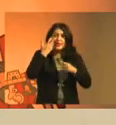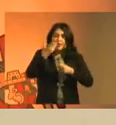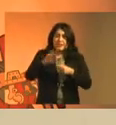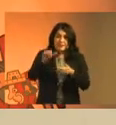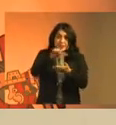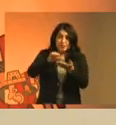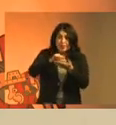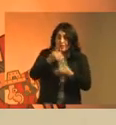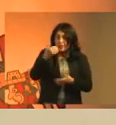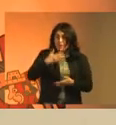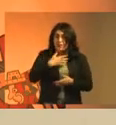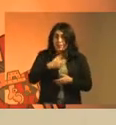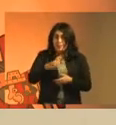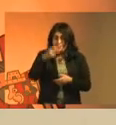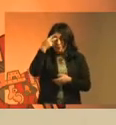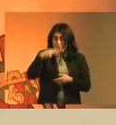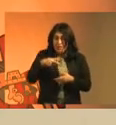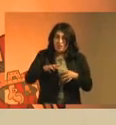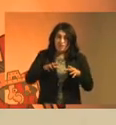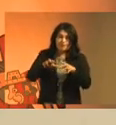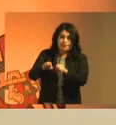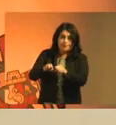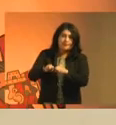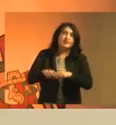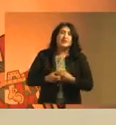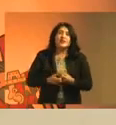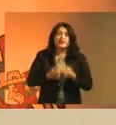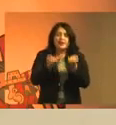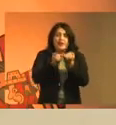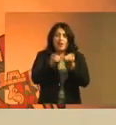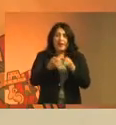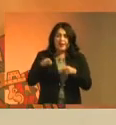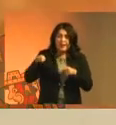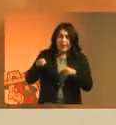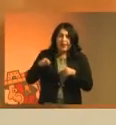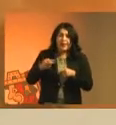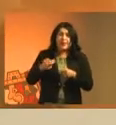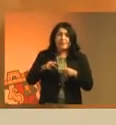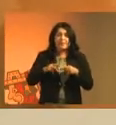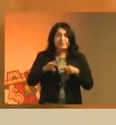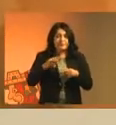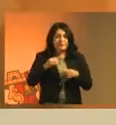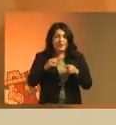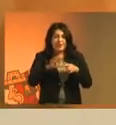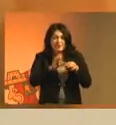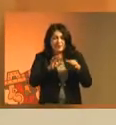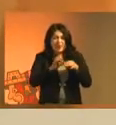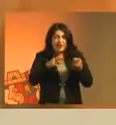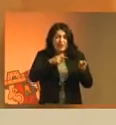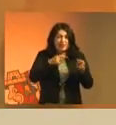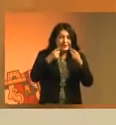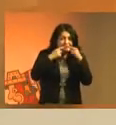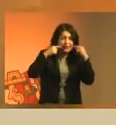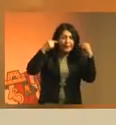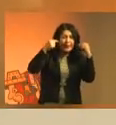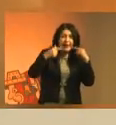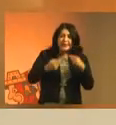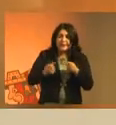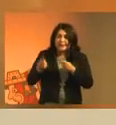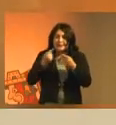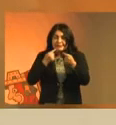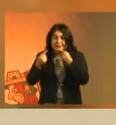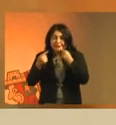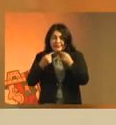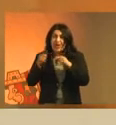y el platica y largó con emiliano zapata él le cuenta lo que yucatán zapata le cuenta lo que están haciendo en morelos y lo que se